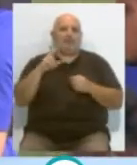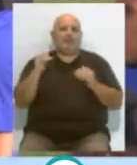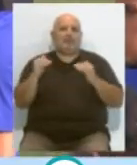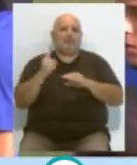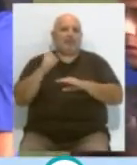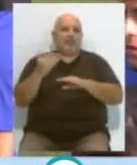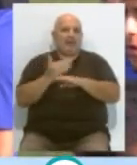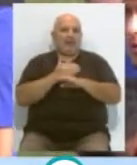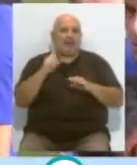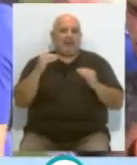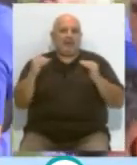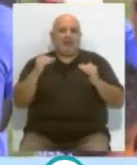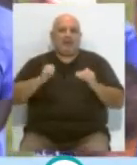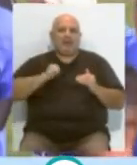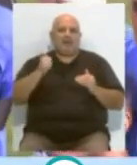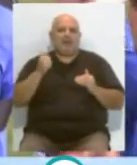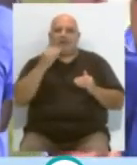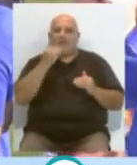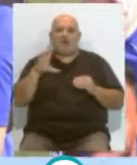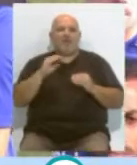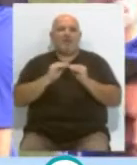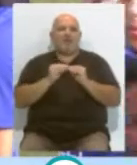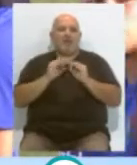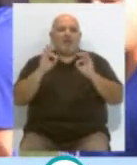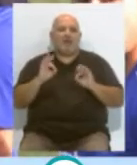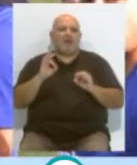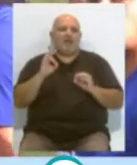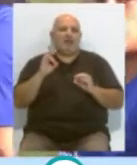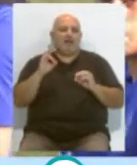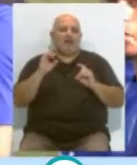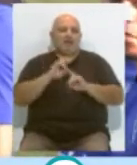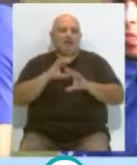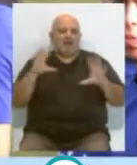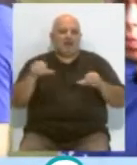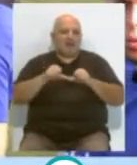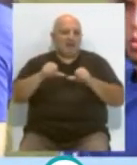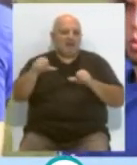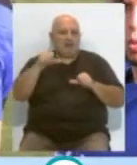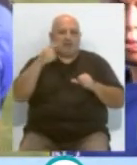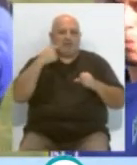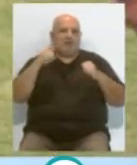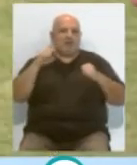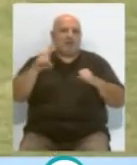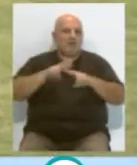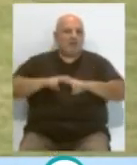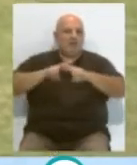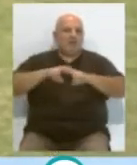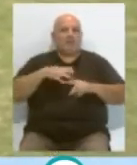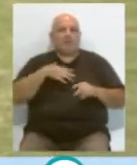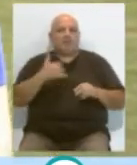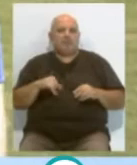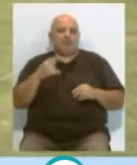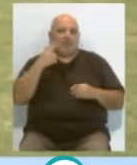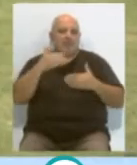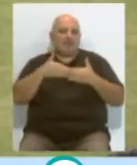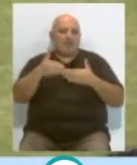con el primer equipo, ¿no? Yo creo que es la mejor forma de reivindicarte de cara al míster, de ver cómo son las posibilidades que